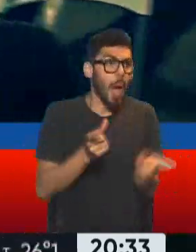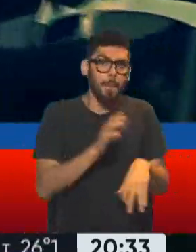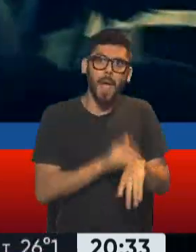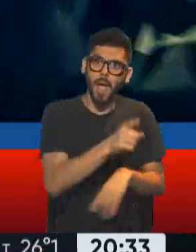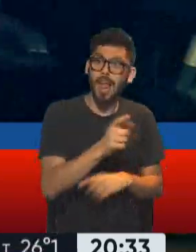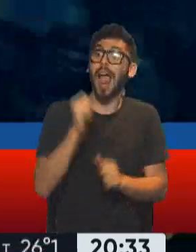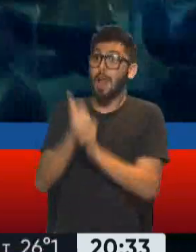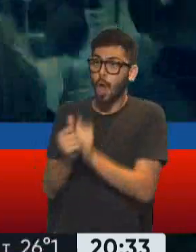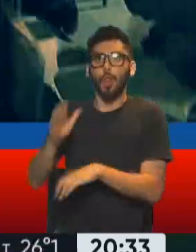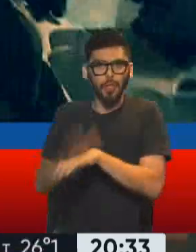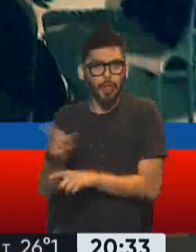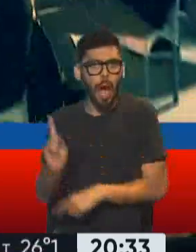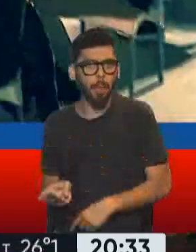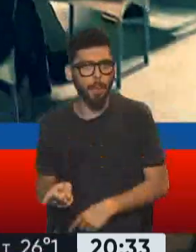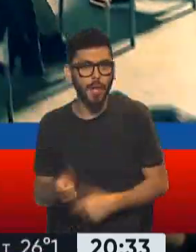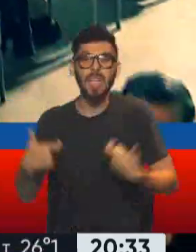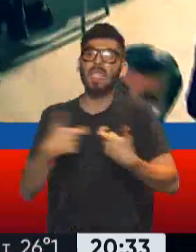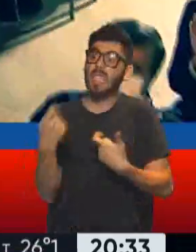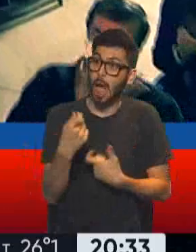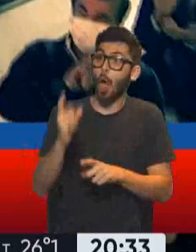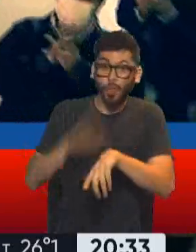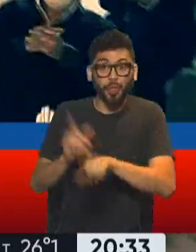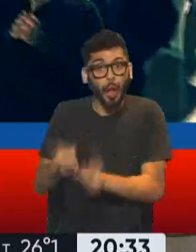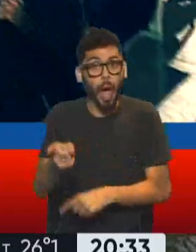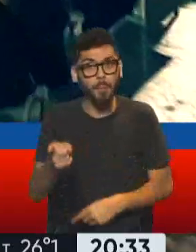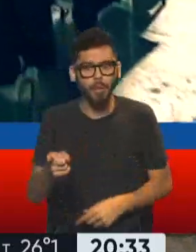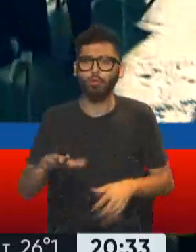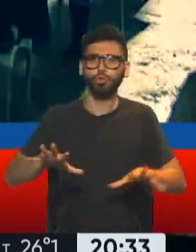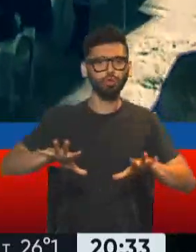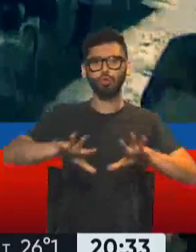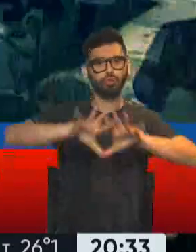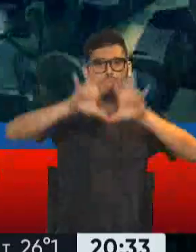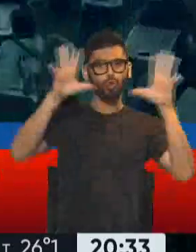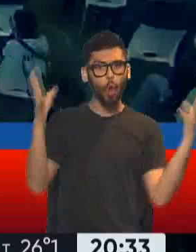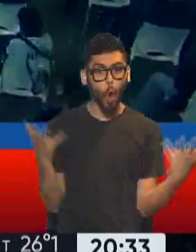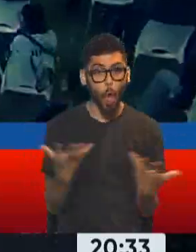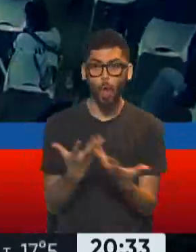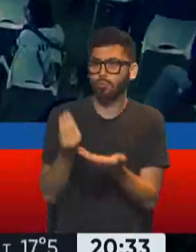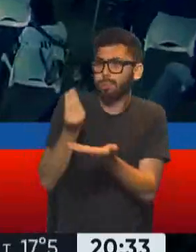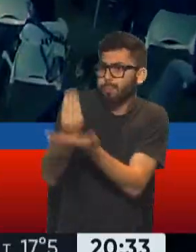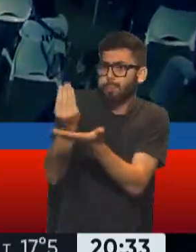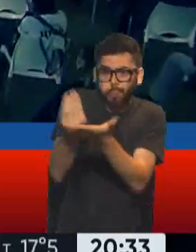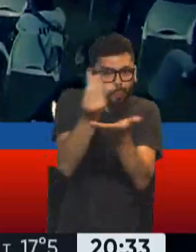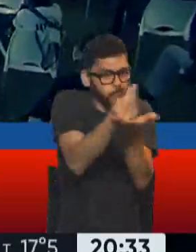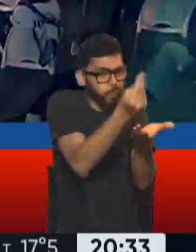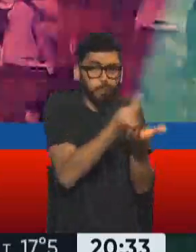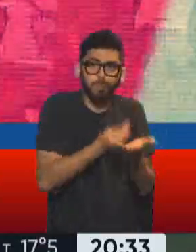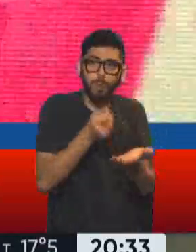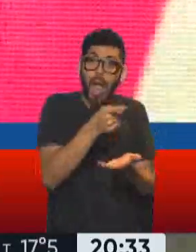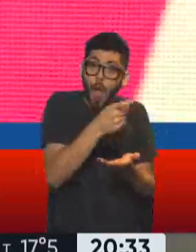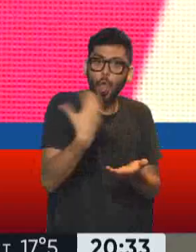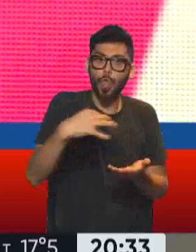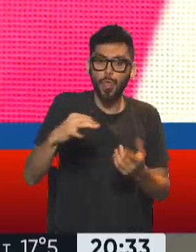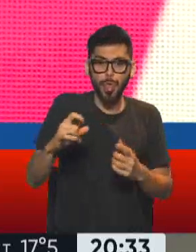de los empresarios es de los sindicatos es de todos aquellos que elegidos en el lugar que están tienen que dar cuenta